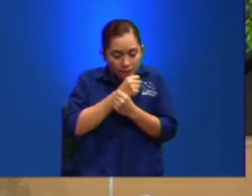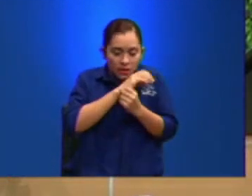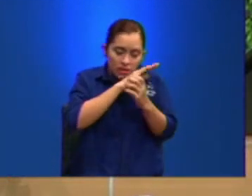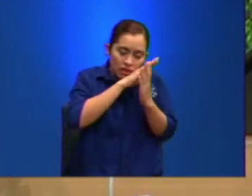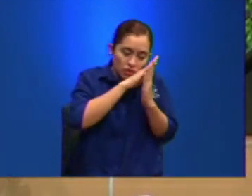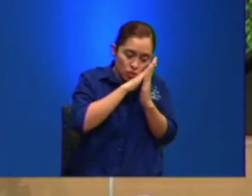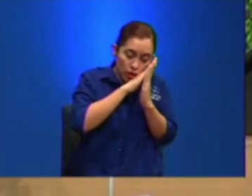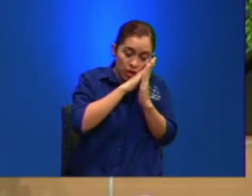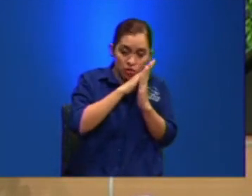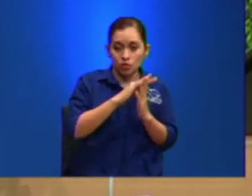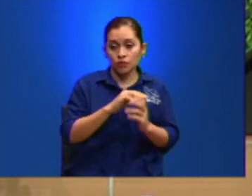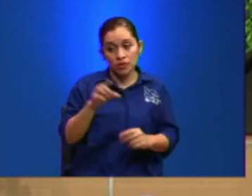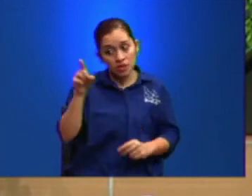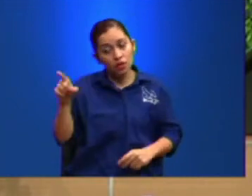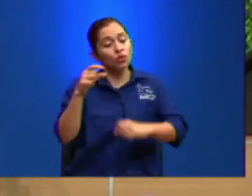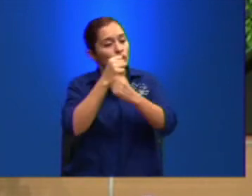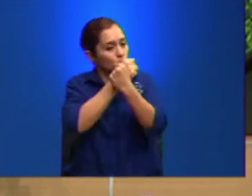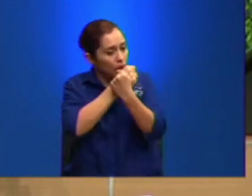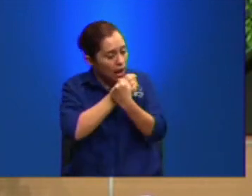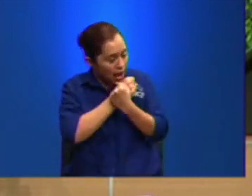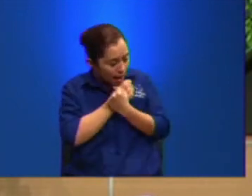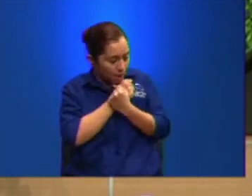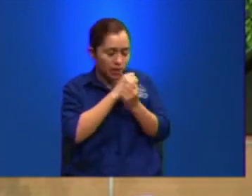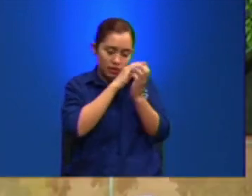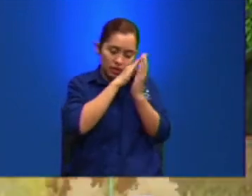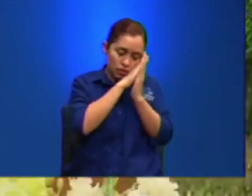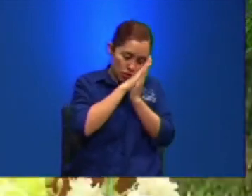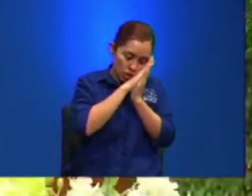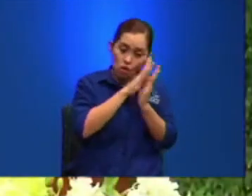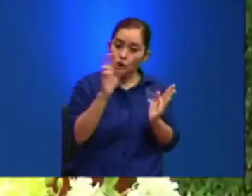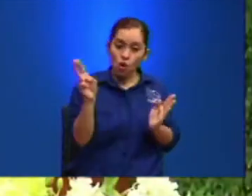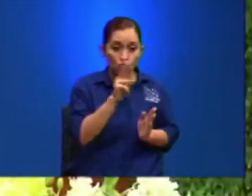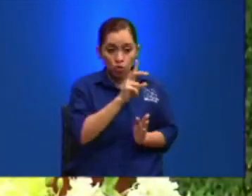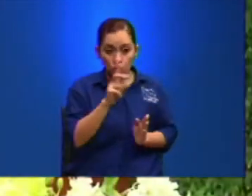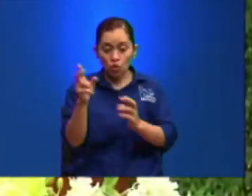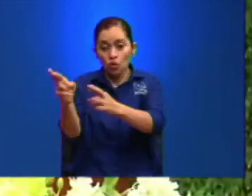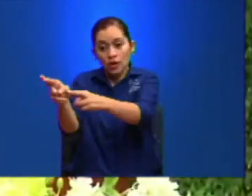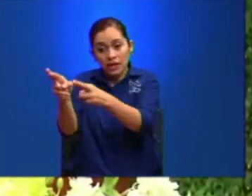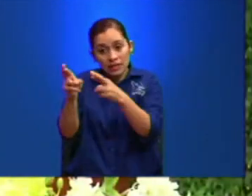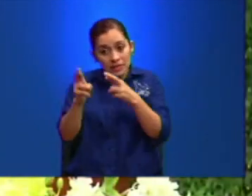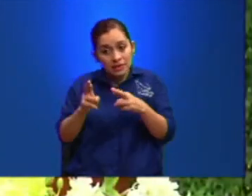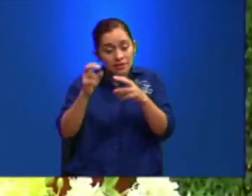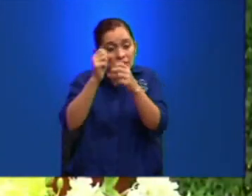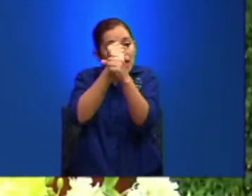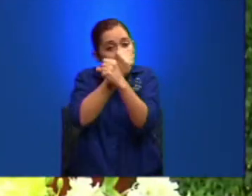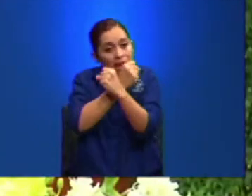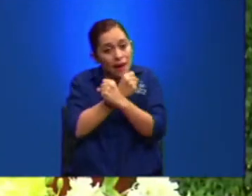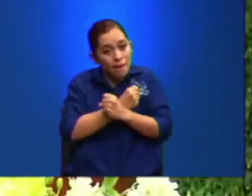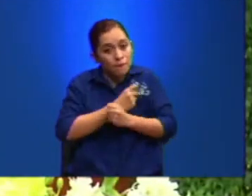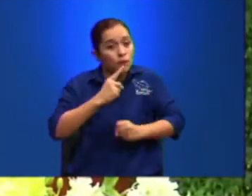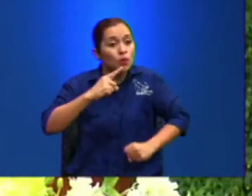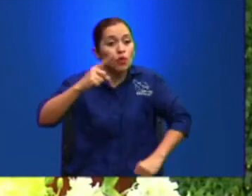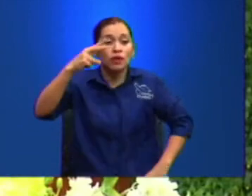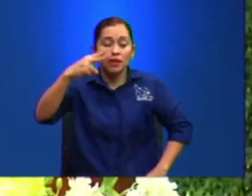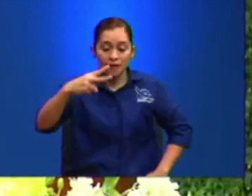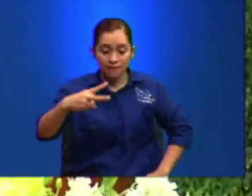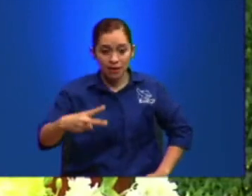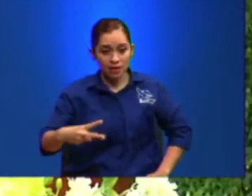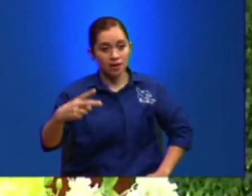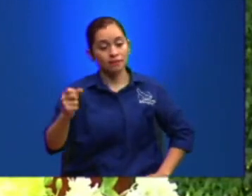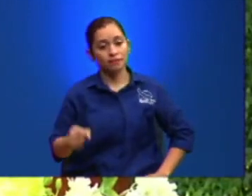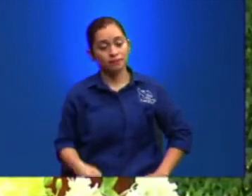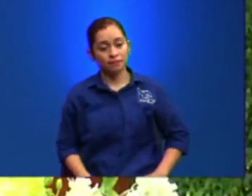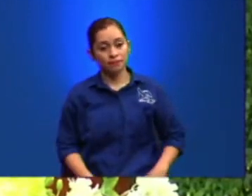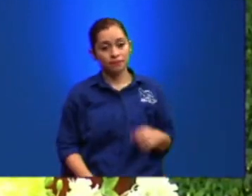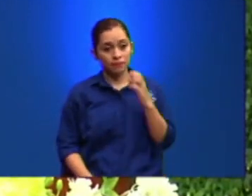el amor genuino que es el arma más poderosa de toda la creación bueno no estoy diciendo usted